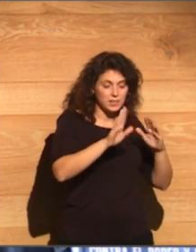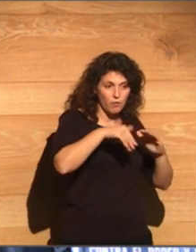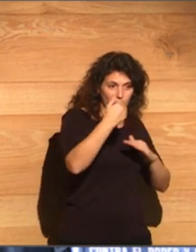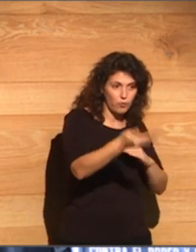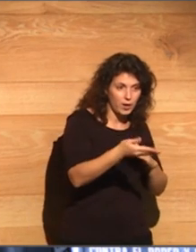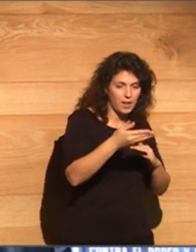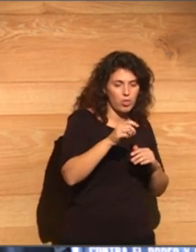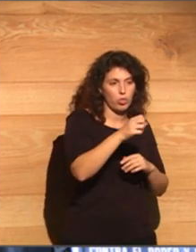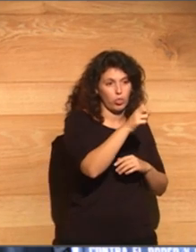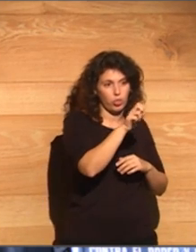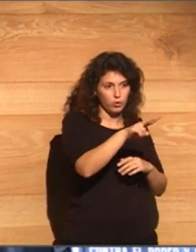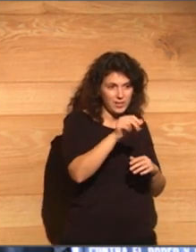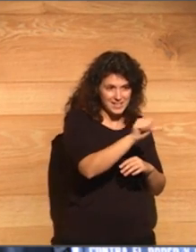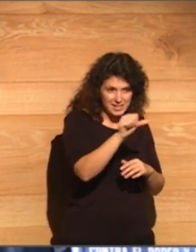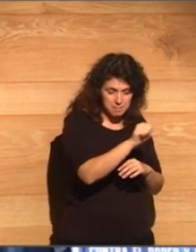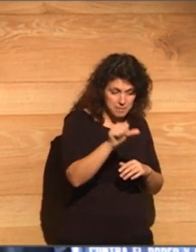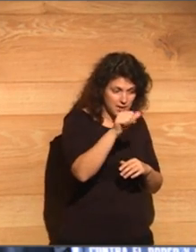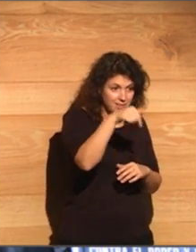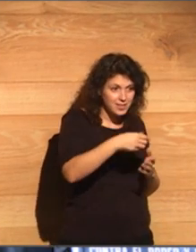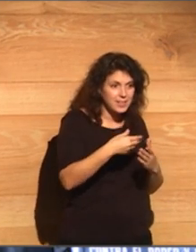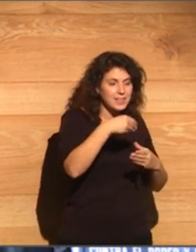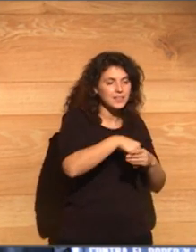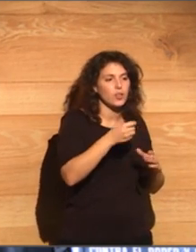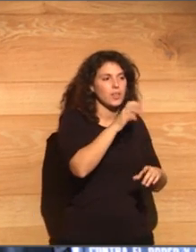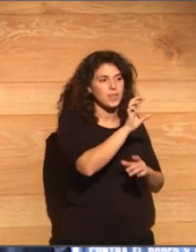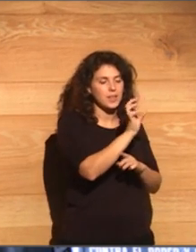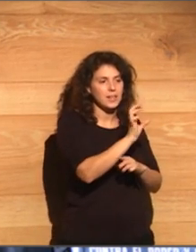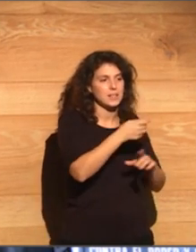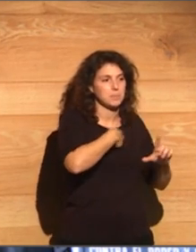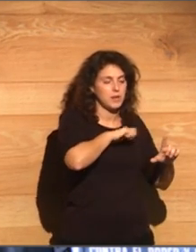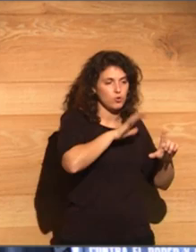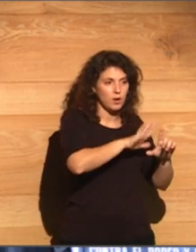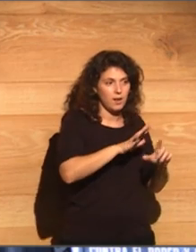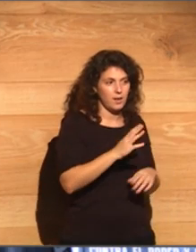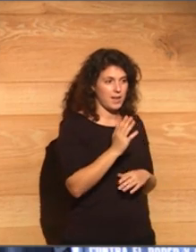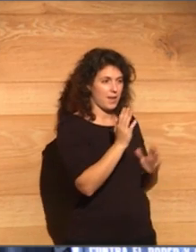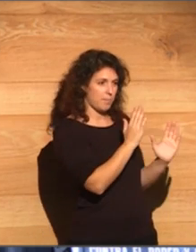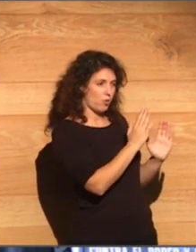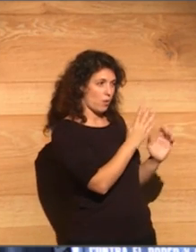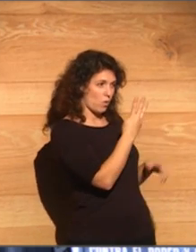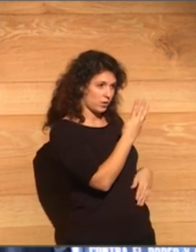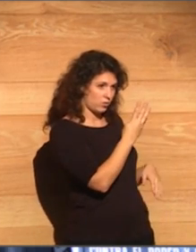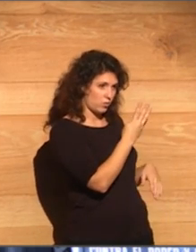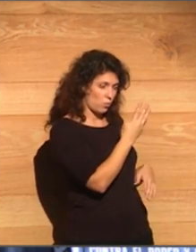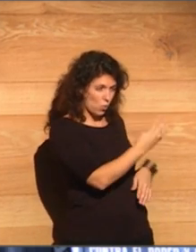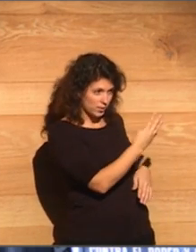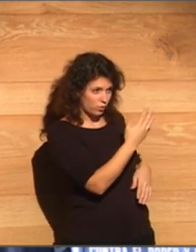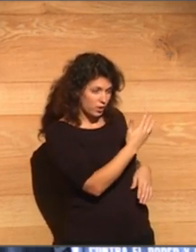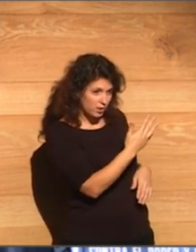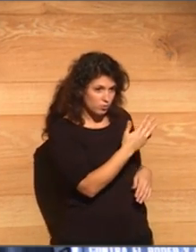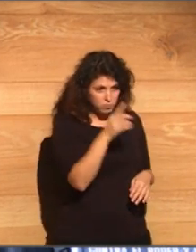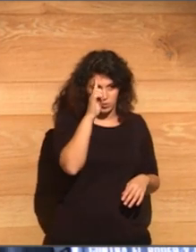desusadamente largo para el cine español. Que la media era de 4 en aquella época. No, más, hombre. 4-5, no.